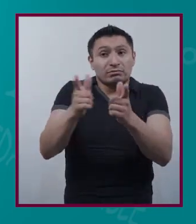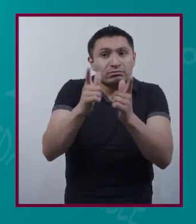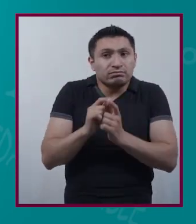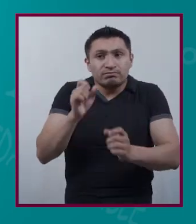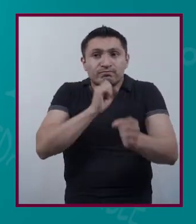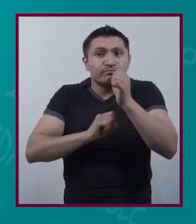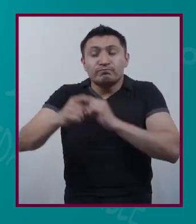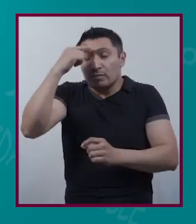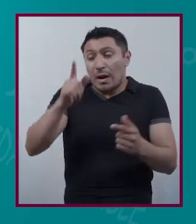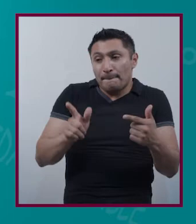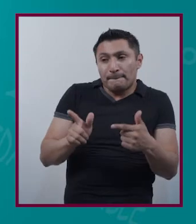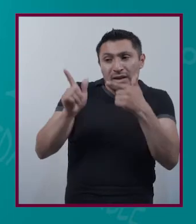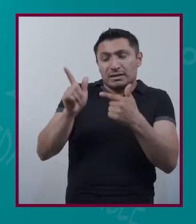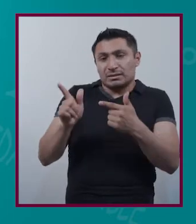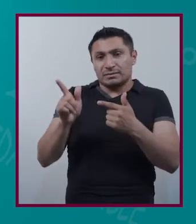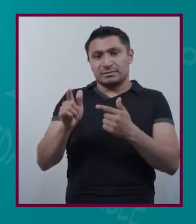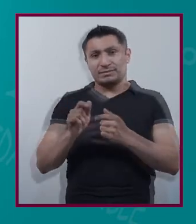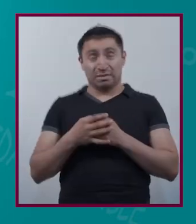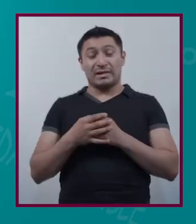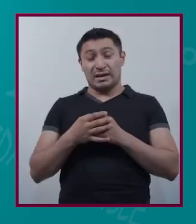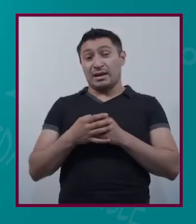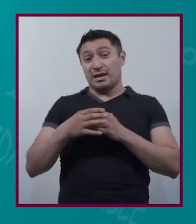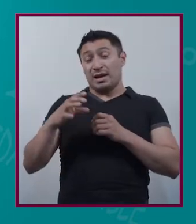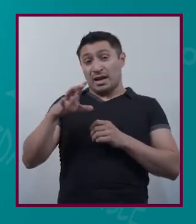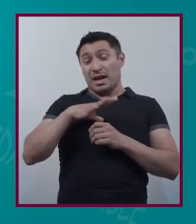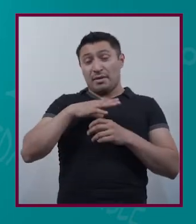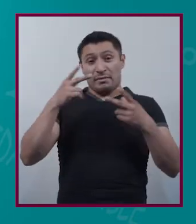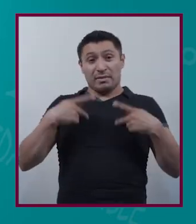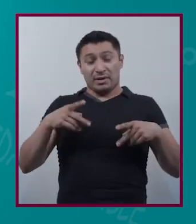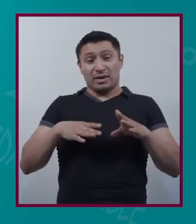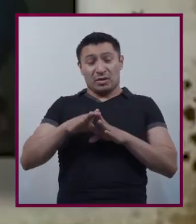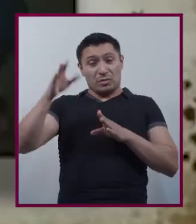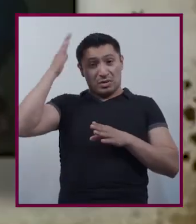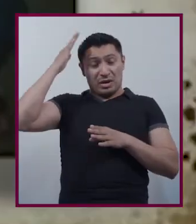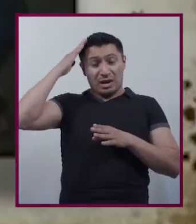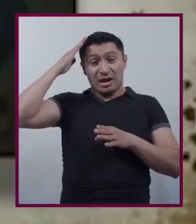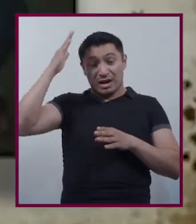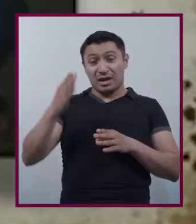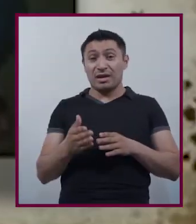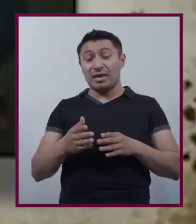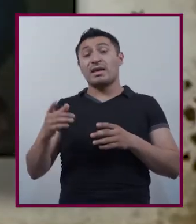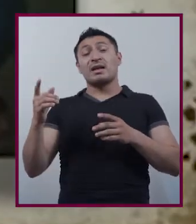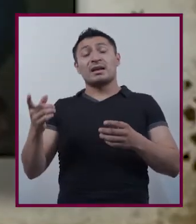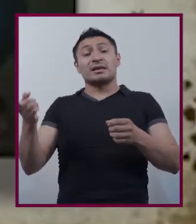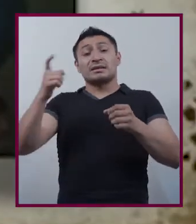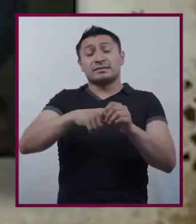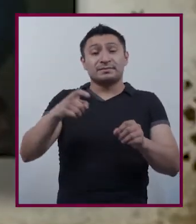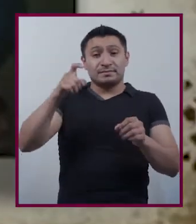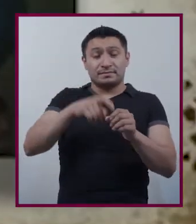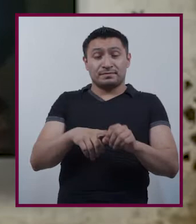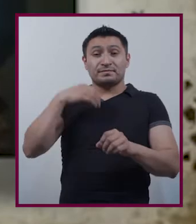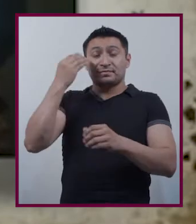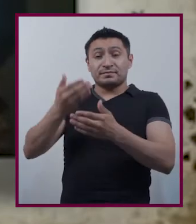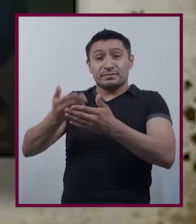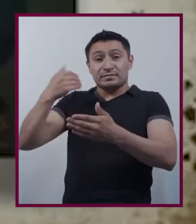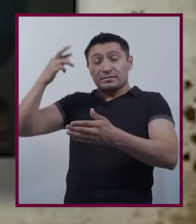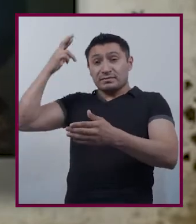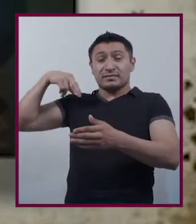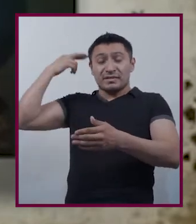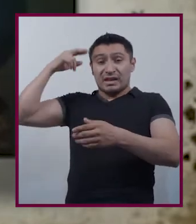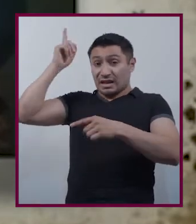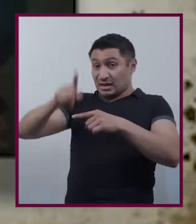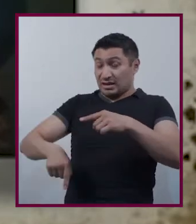para asesinarlo, y entre ellas se encontraban líderes peninsulares relacionados con la destitución del anterior